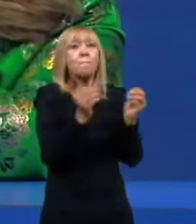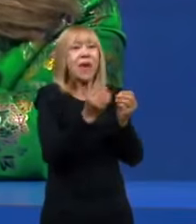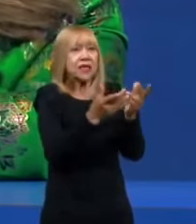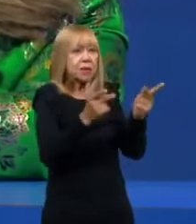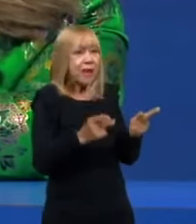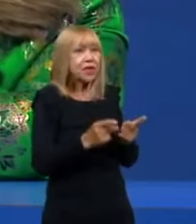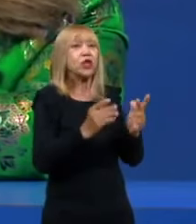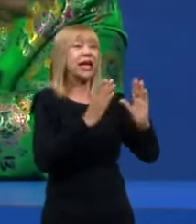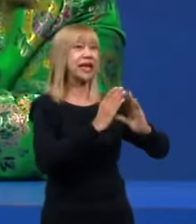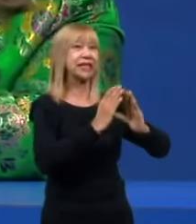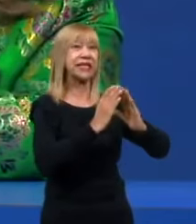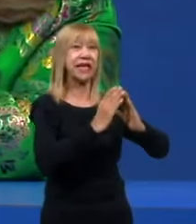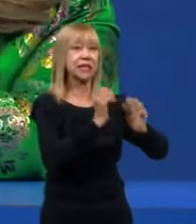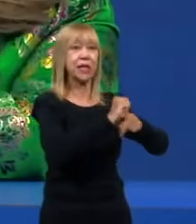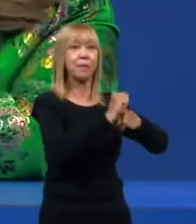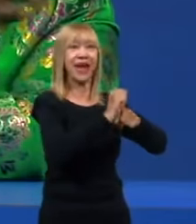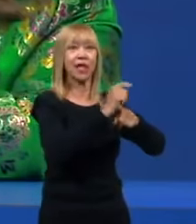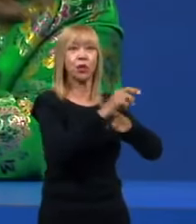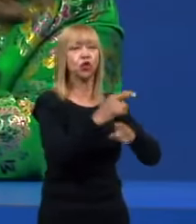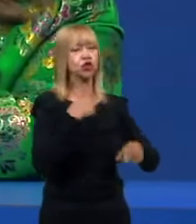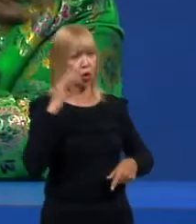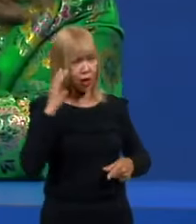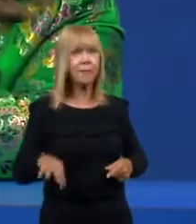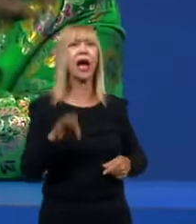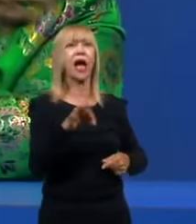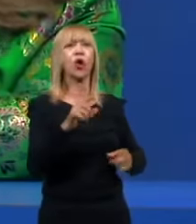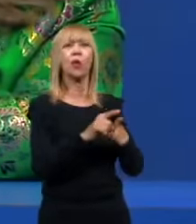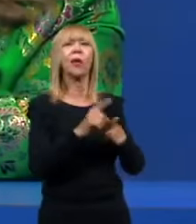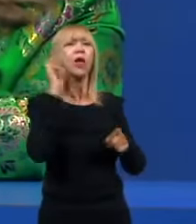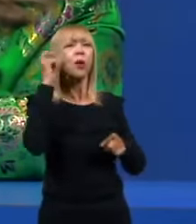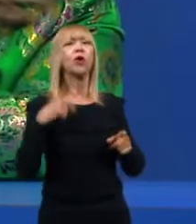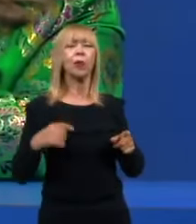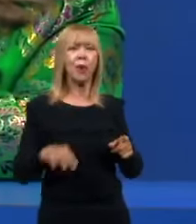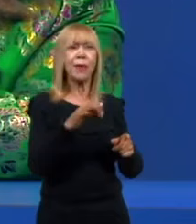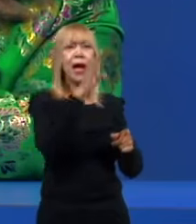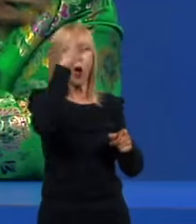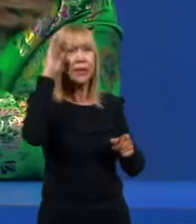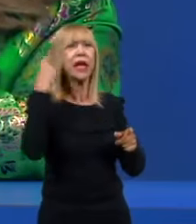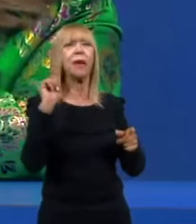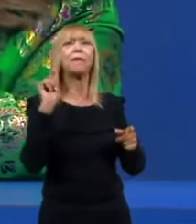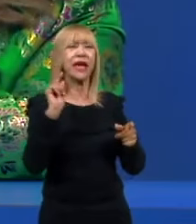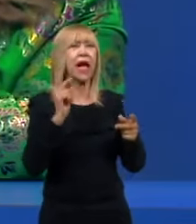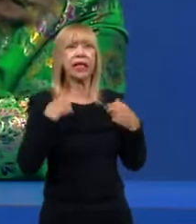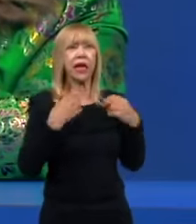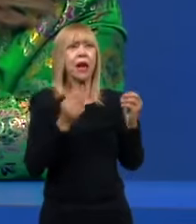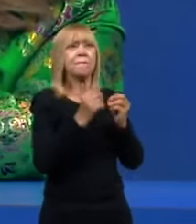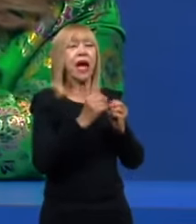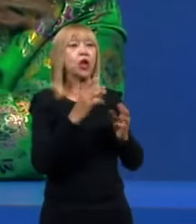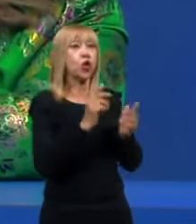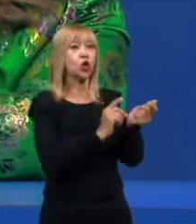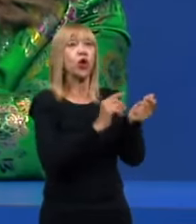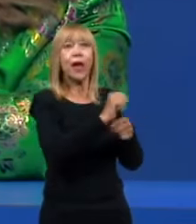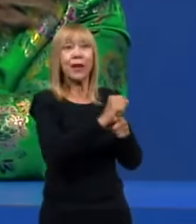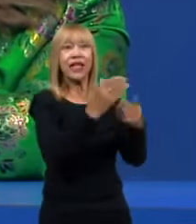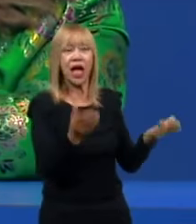espacios de residencias en Puerto Rico. Okay. Y yo los voy a pagar. Como parte del gobierno, vamos a pagarlos en los hospitales para tener más residencias. Incentivar